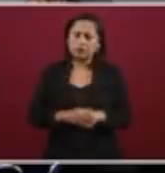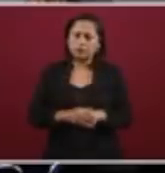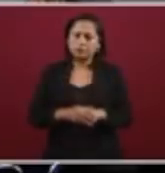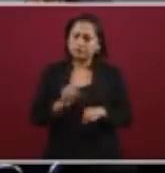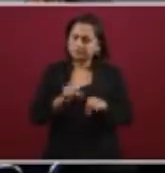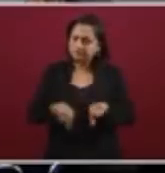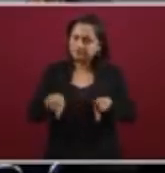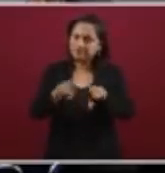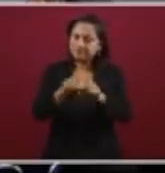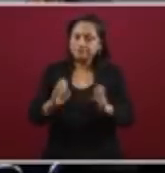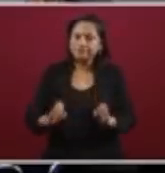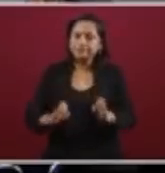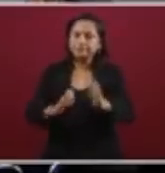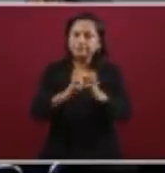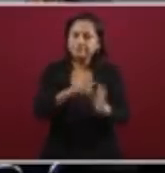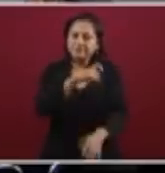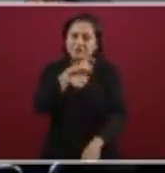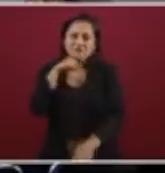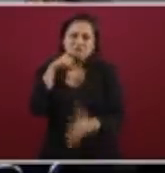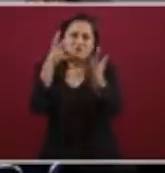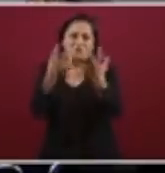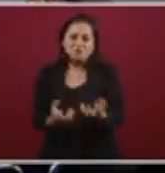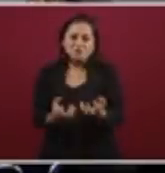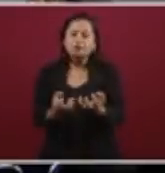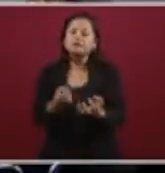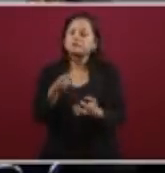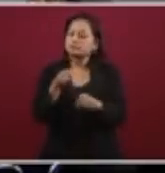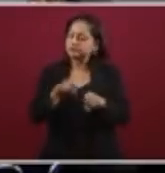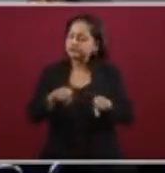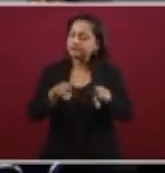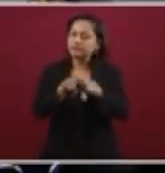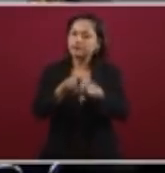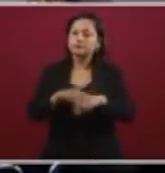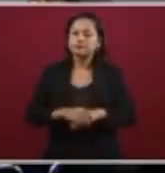era este a ver